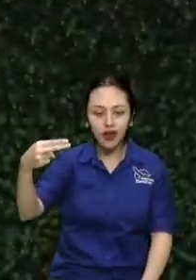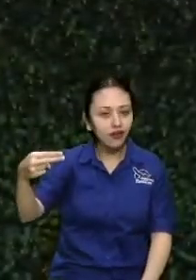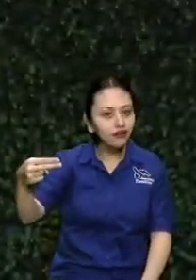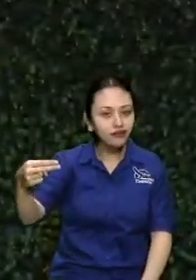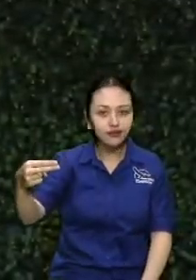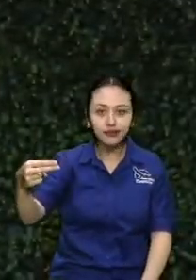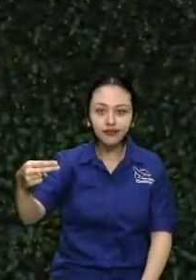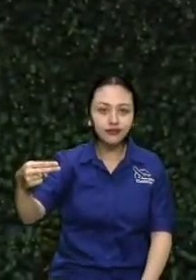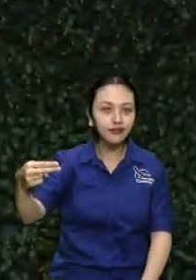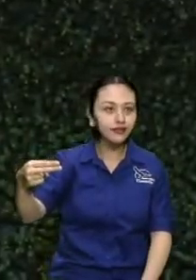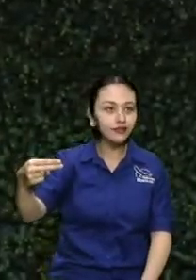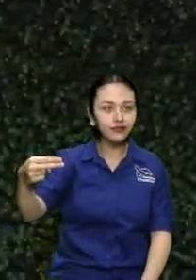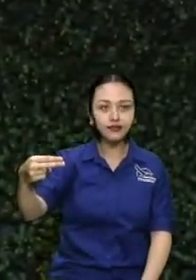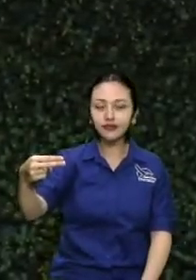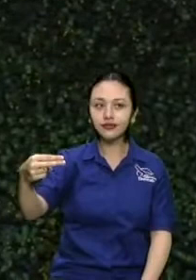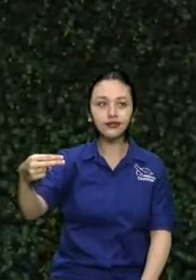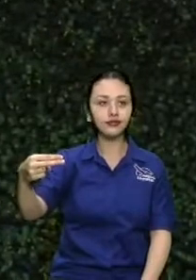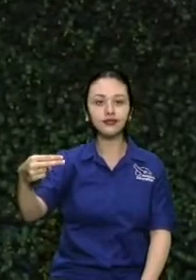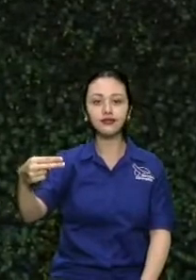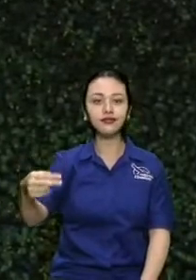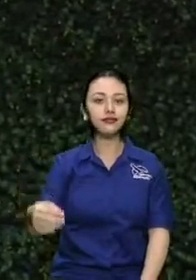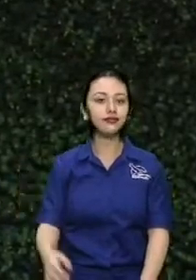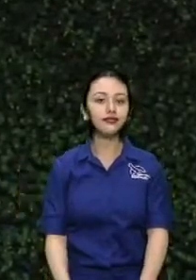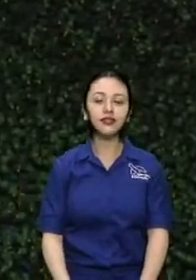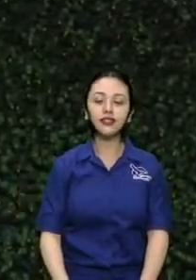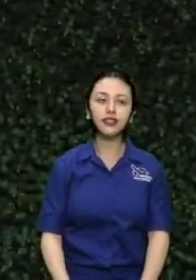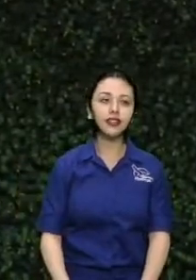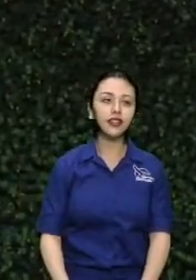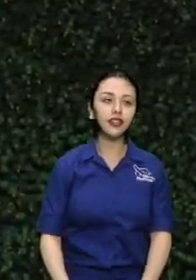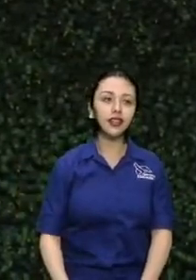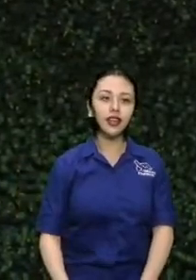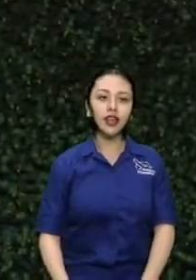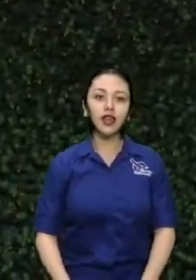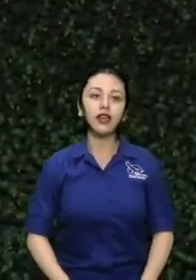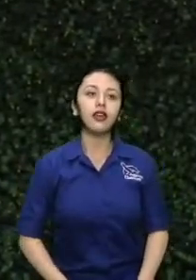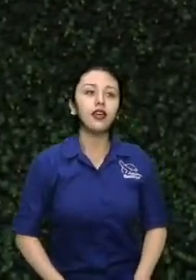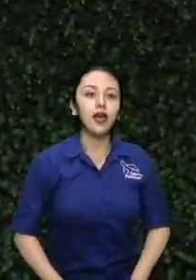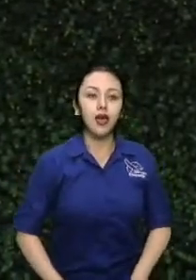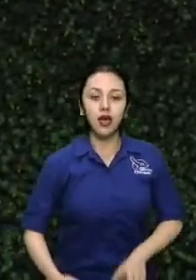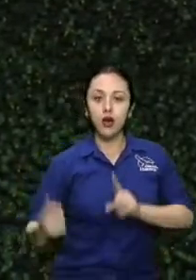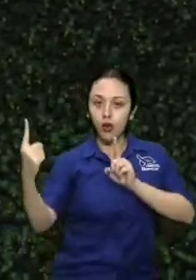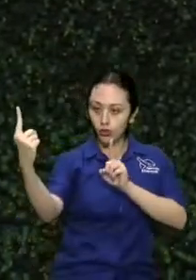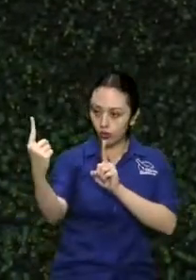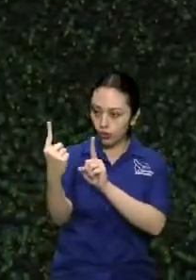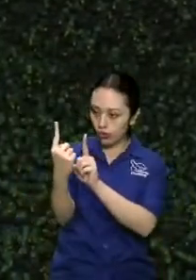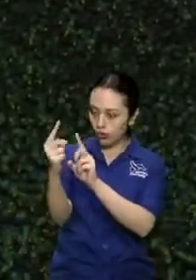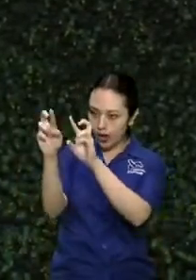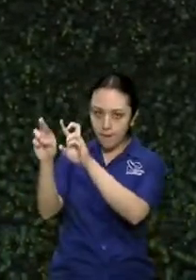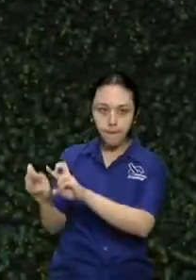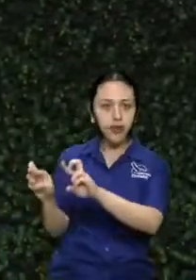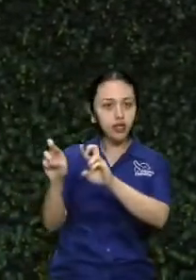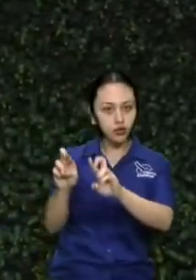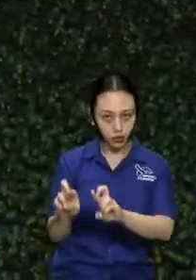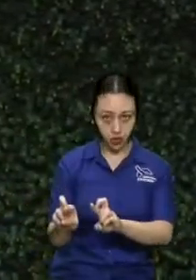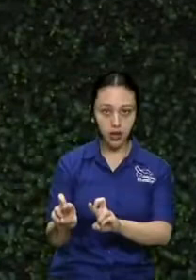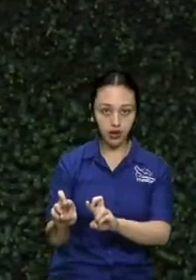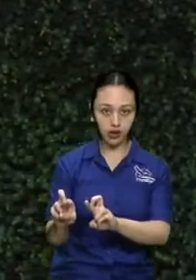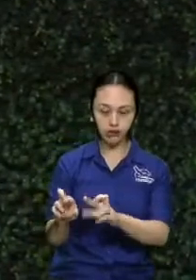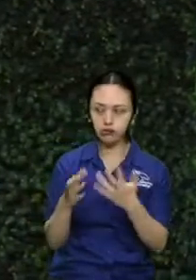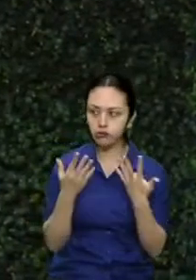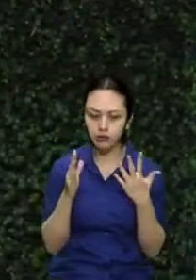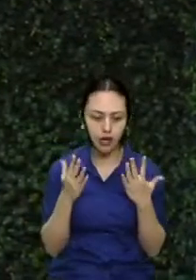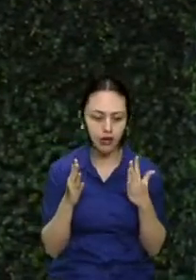Aquella gran personalidad a la que me daba un cacho de miedo hablarle, hasta le profeticé. ¡Le puse las manos!